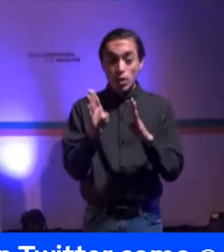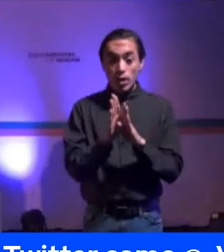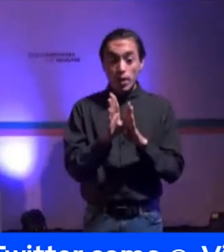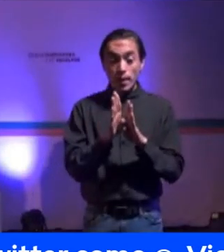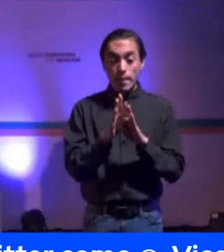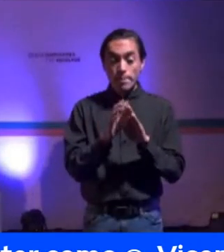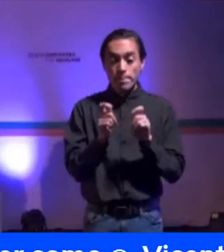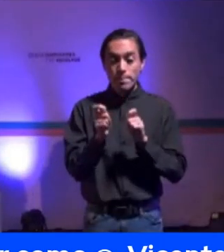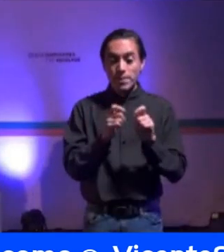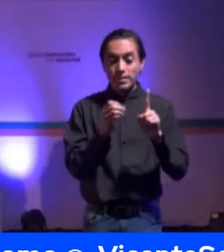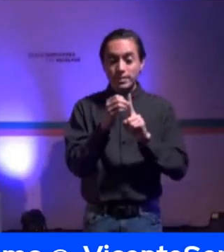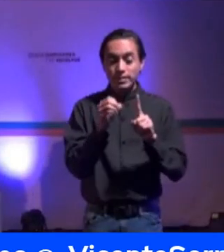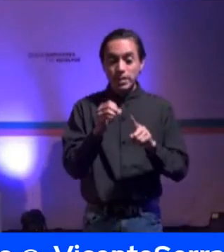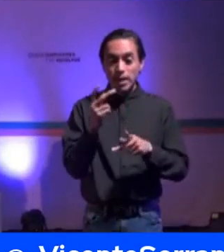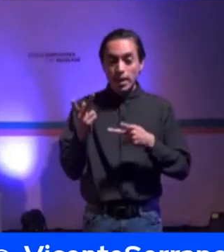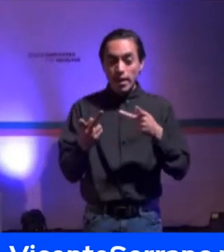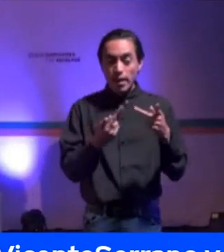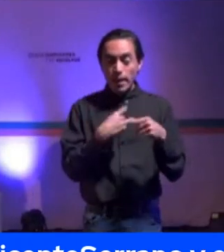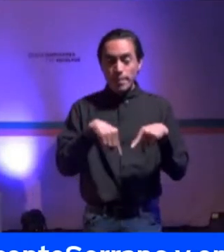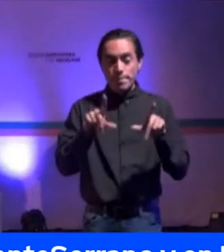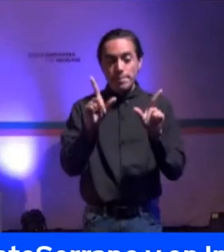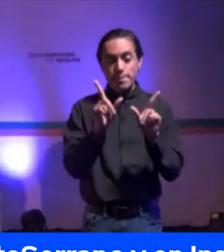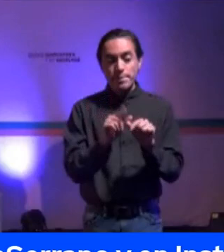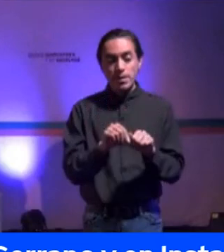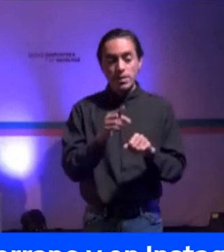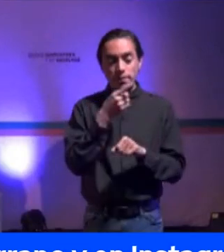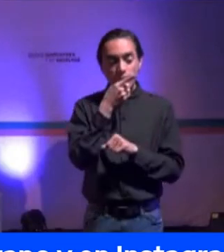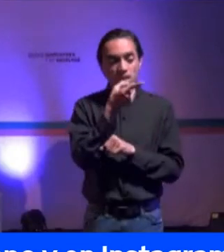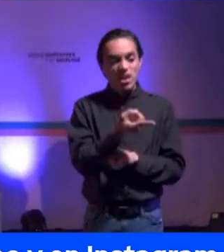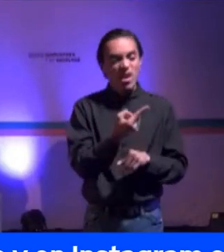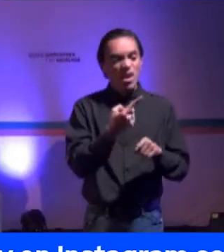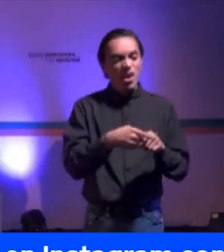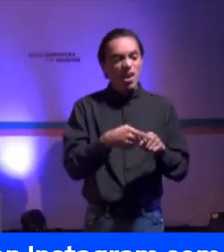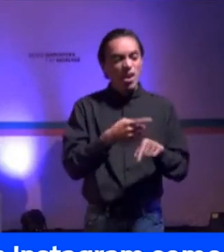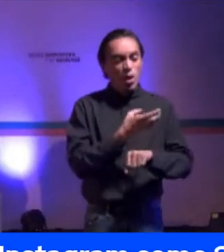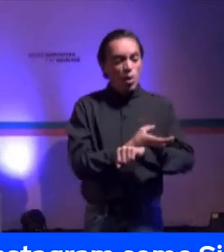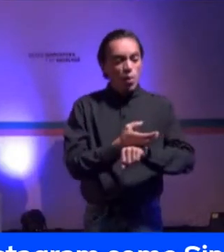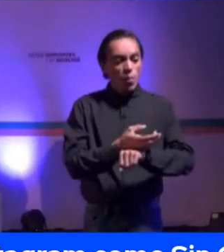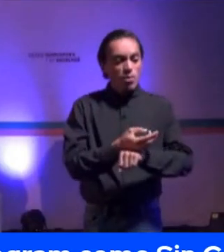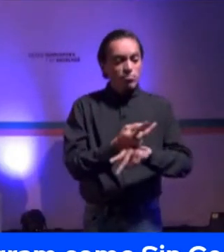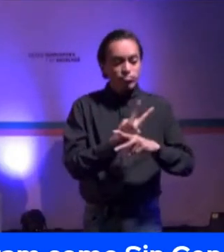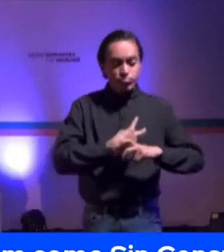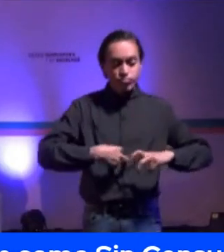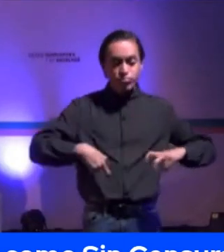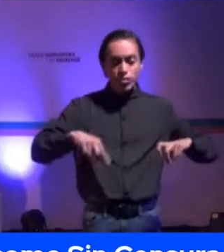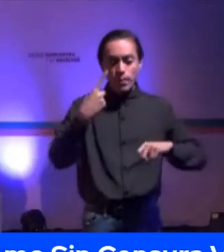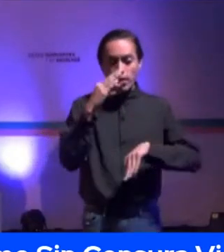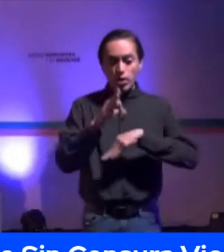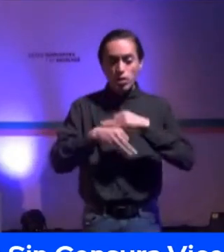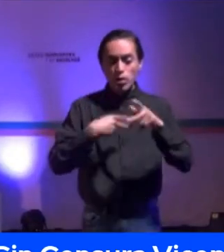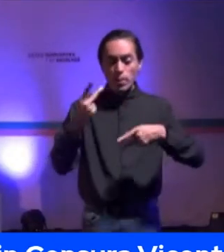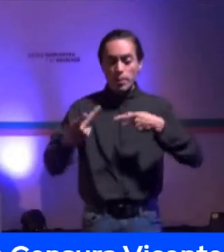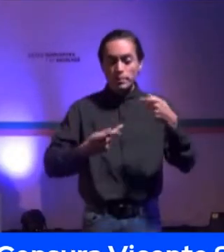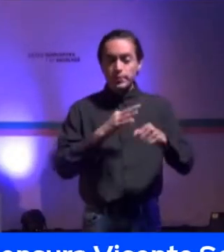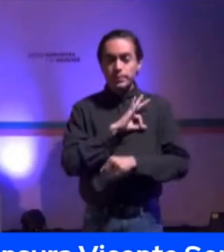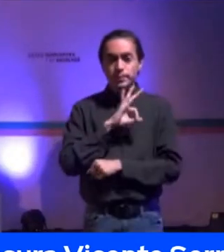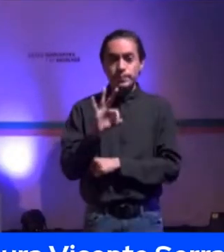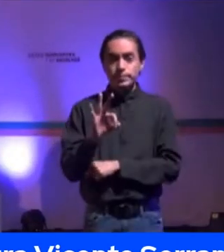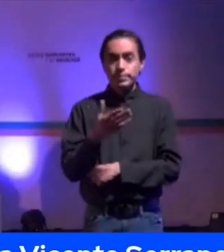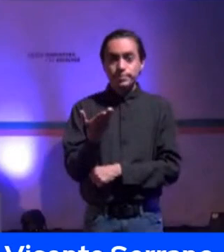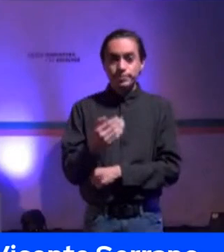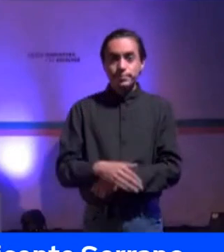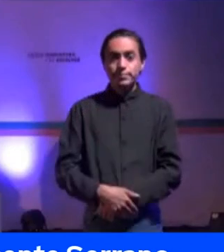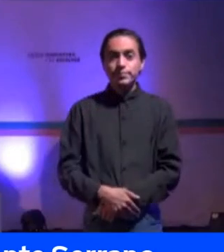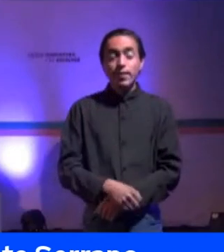las preguntas pueden ser breves y decisionando para qué compañero, para que todos tengan la oportunidad de preguntar. Adelante. Sí.